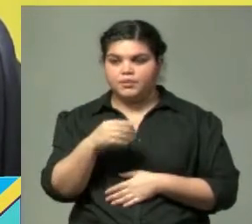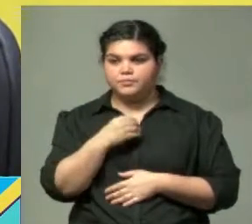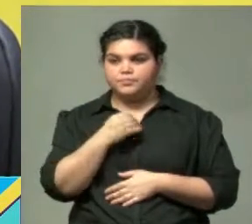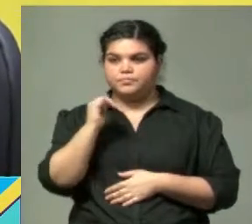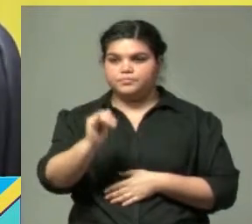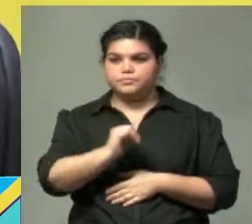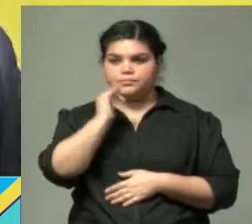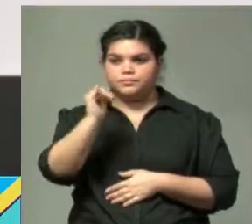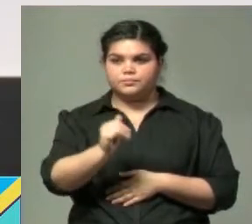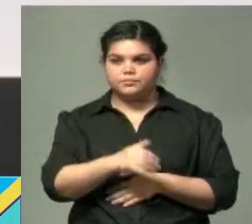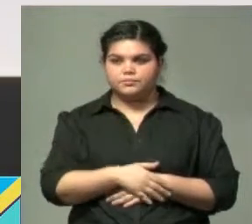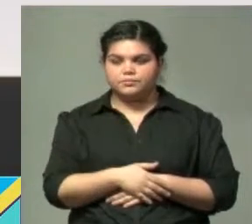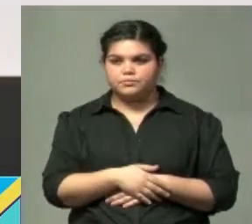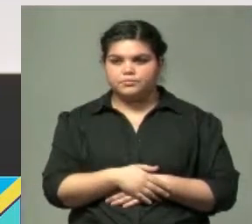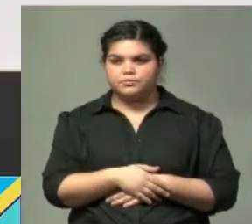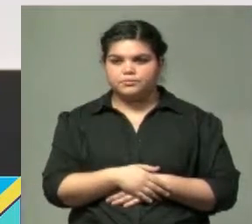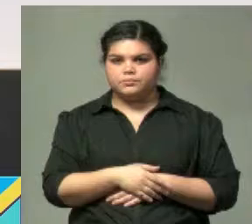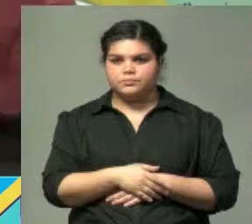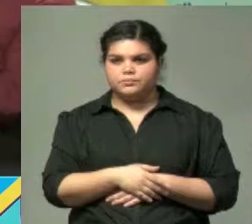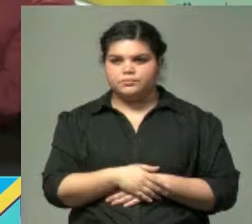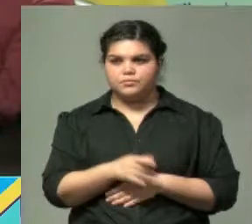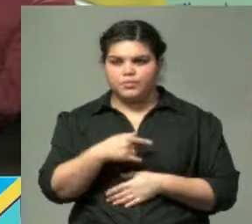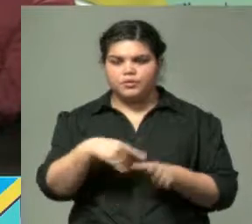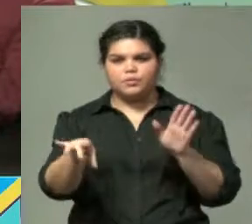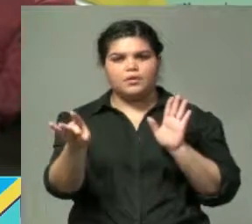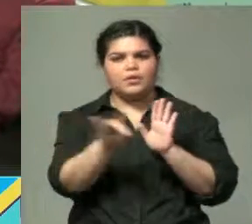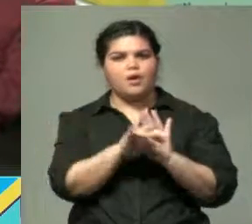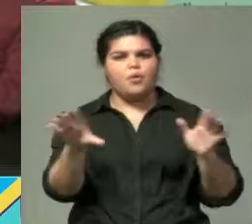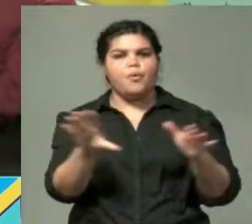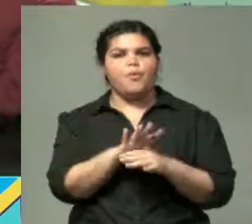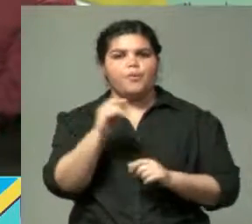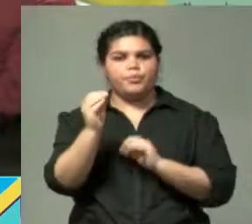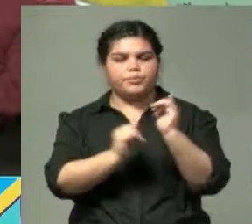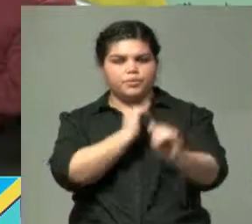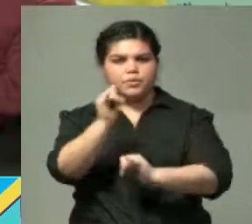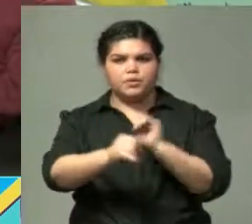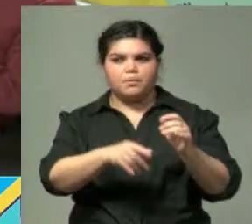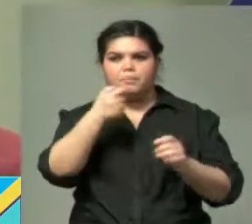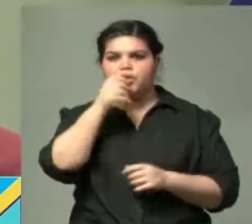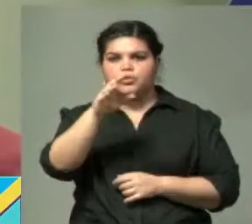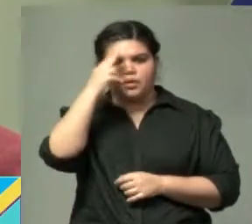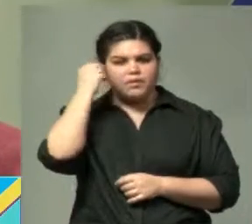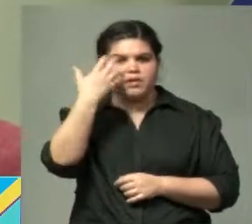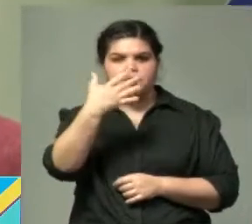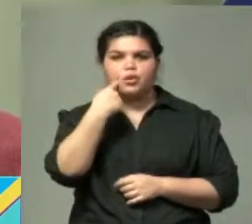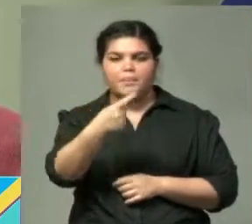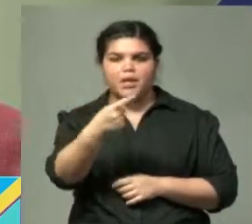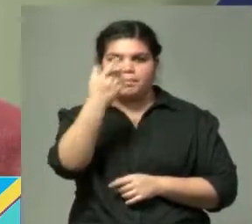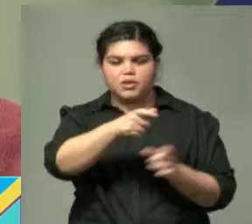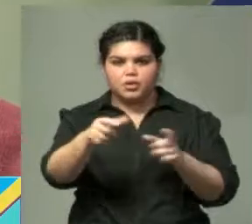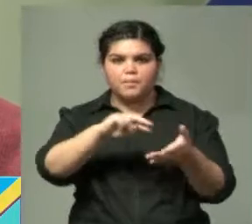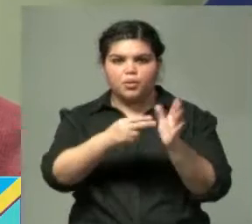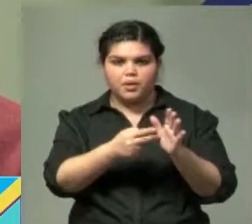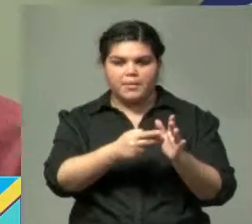es una En que cuanto problema. a- de Mira, empleo. Lo que hay- tengo un dato Sí. justo. Mira, en Mendoza de 95.000 personas tienen problema de empleo. 15.000